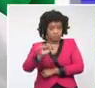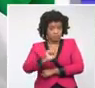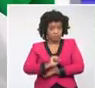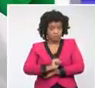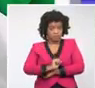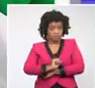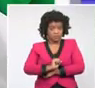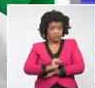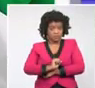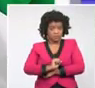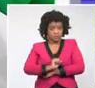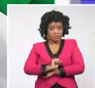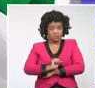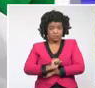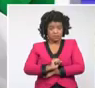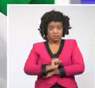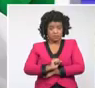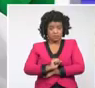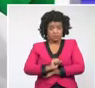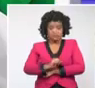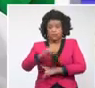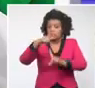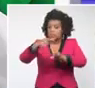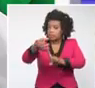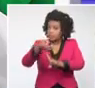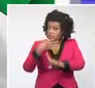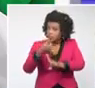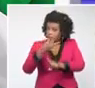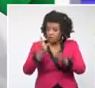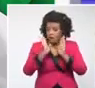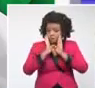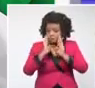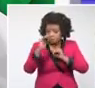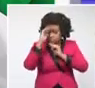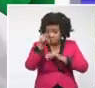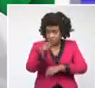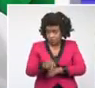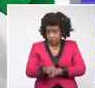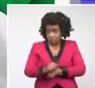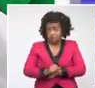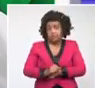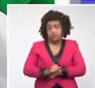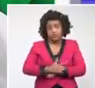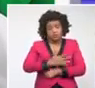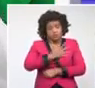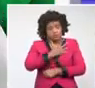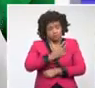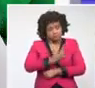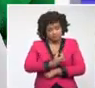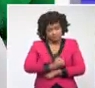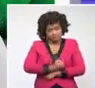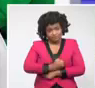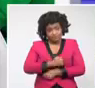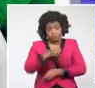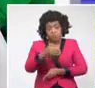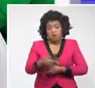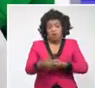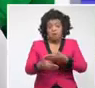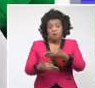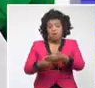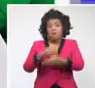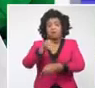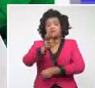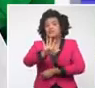se aplican los protocolos de tratamiento y lamentablemente después de 5 días